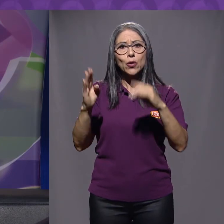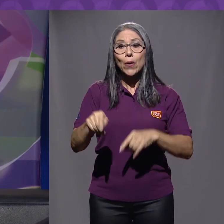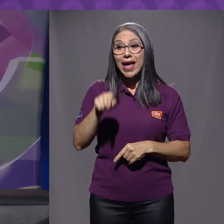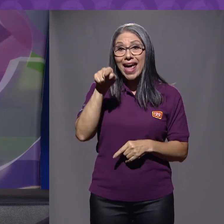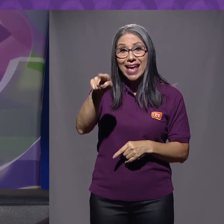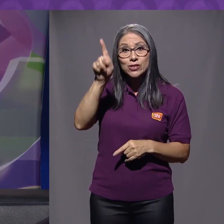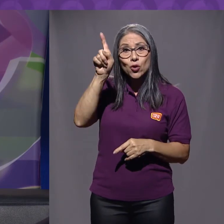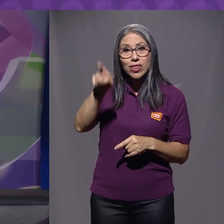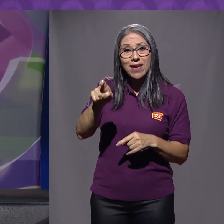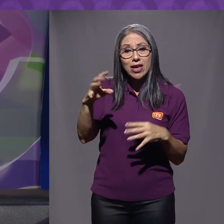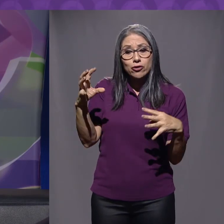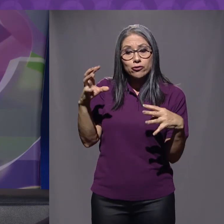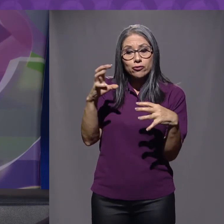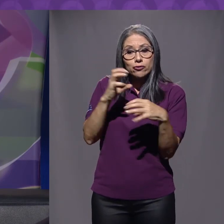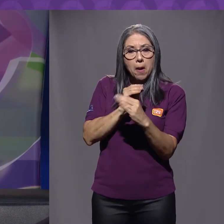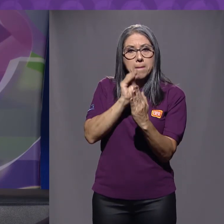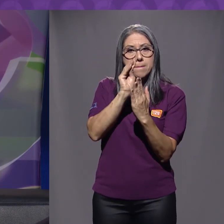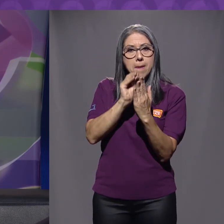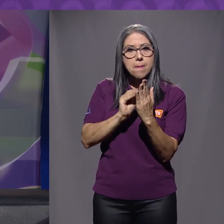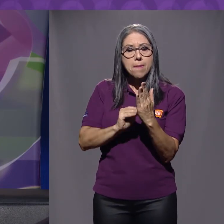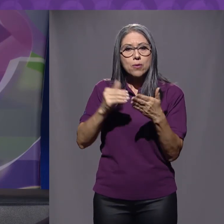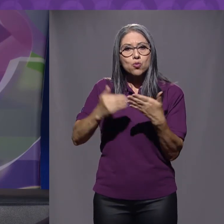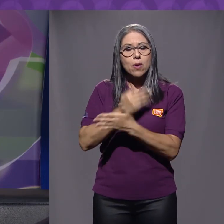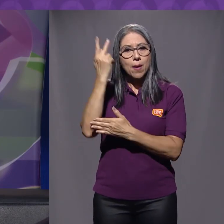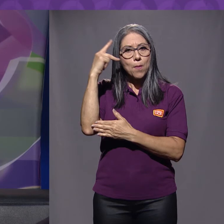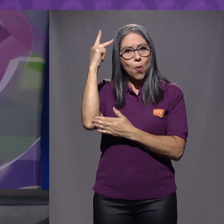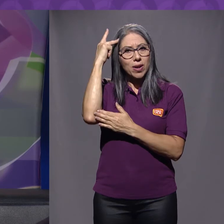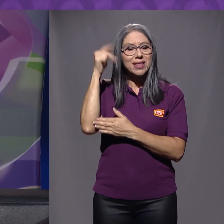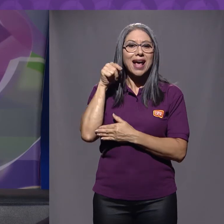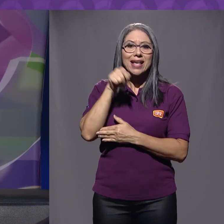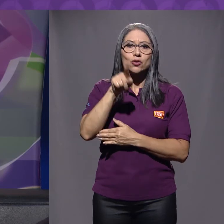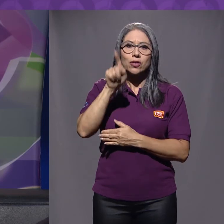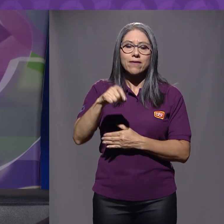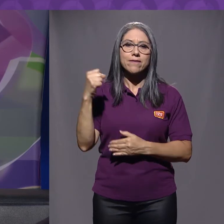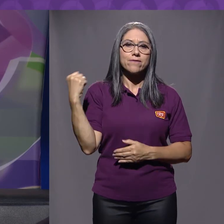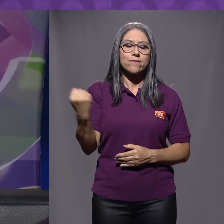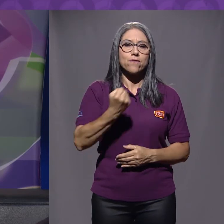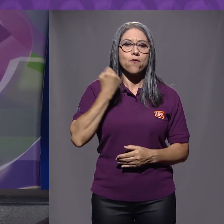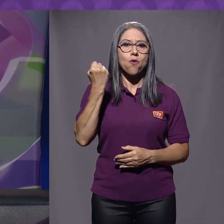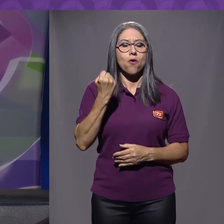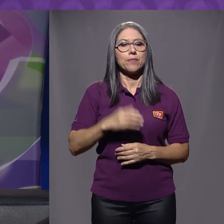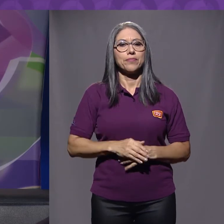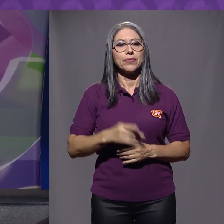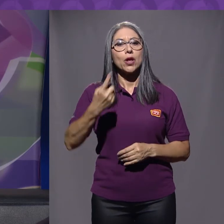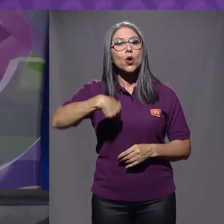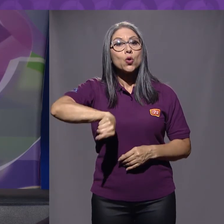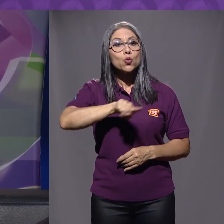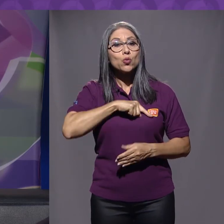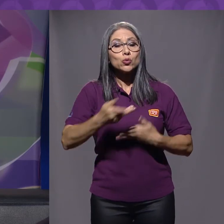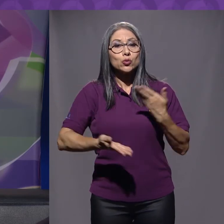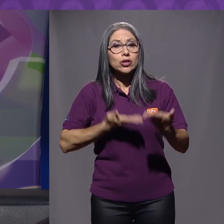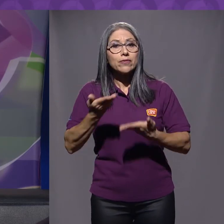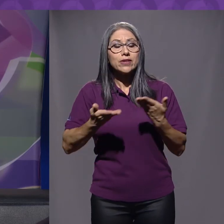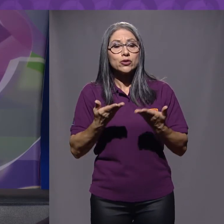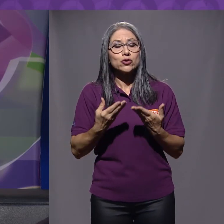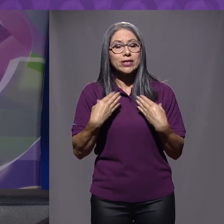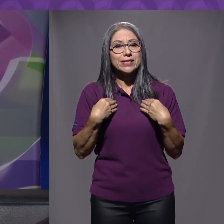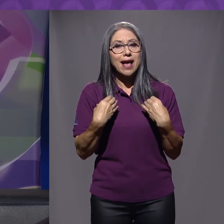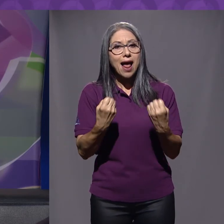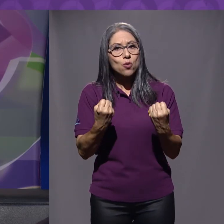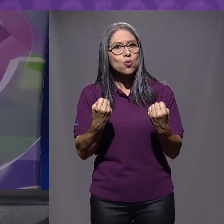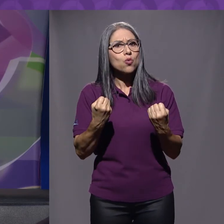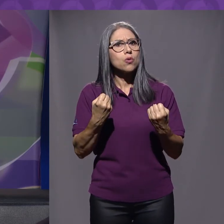eso tenemos que recogerlo en la política como un punto alto del cual tenemos que fortalecer. Nuestros servicios de salud